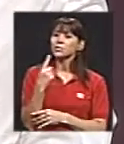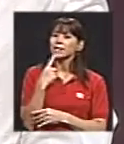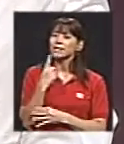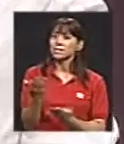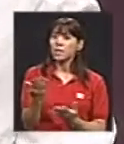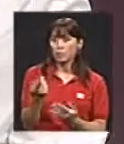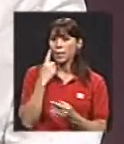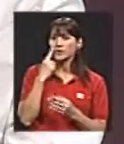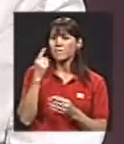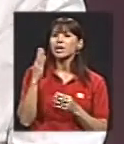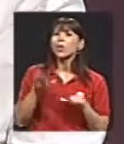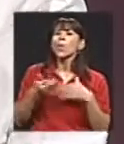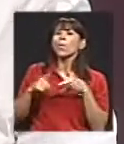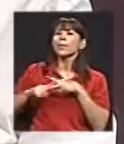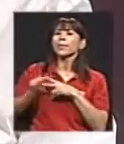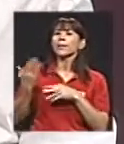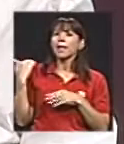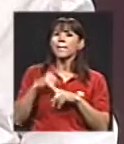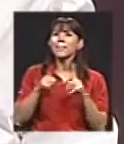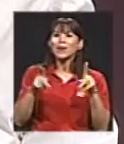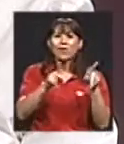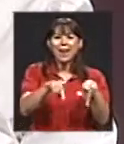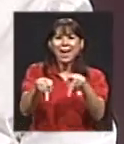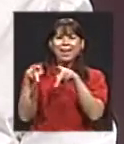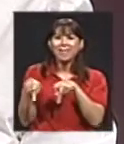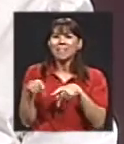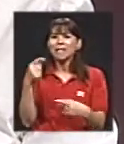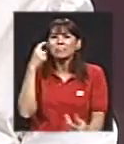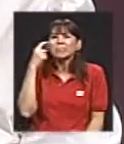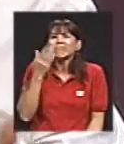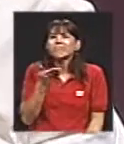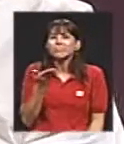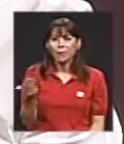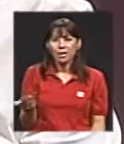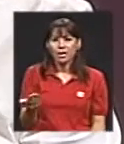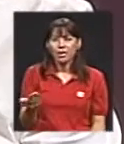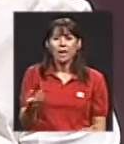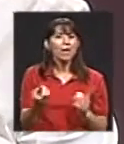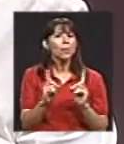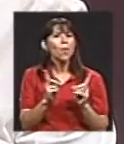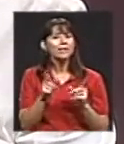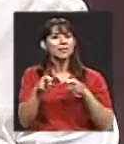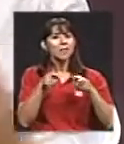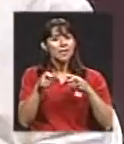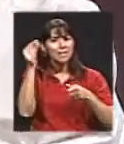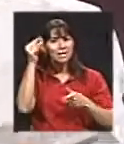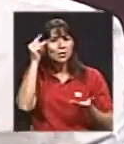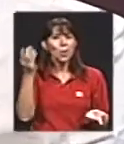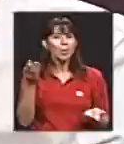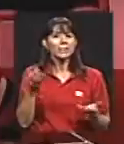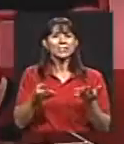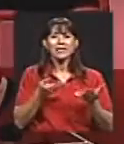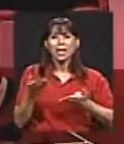en las causas pero qué piensa la gente de d en qué administraciones o en que efectivamente